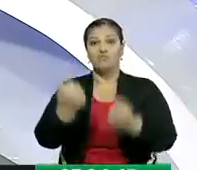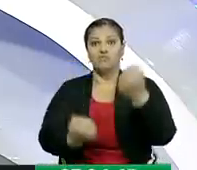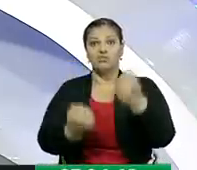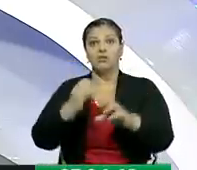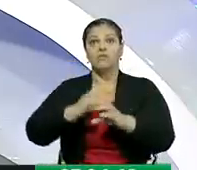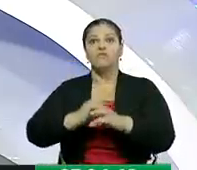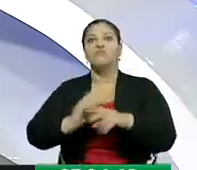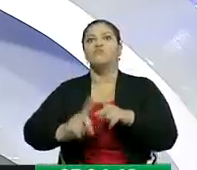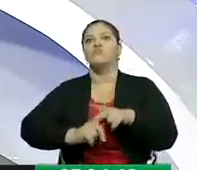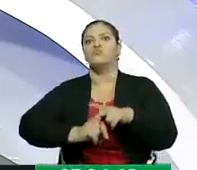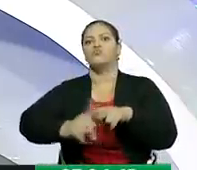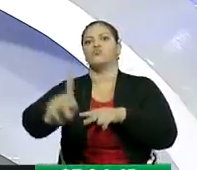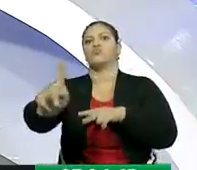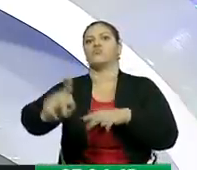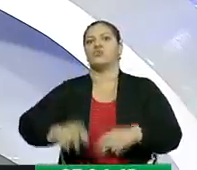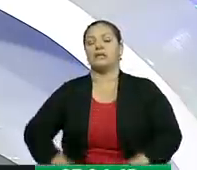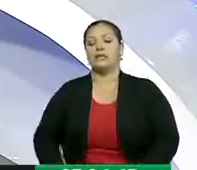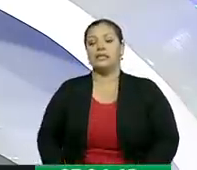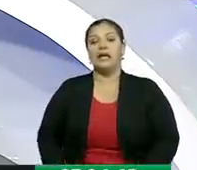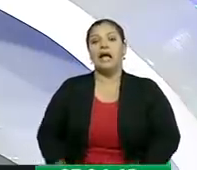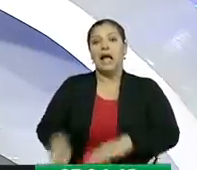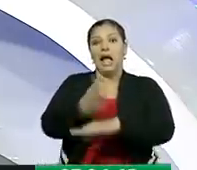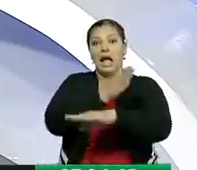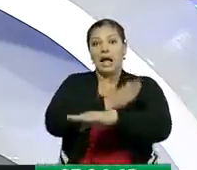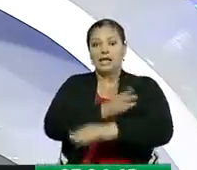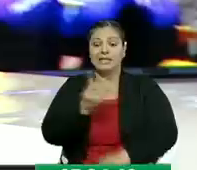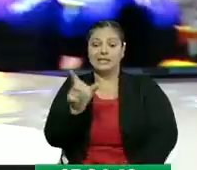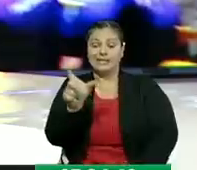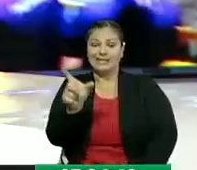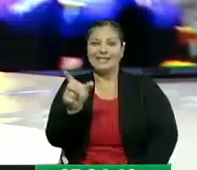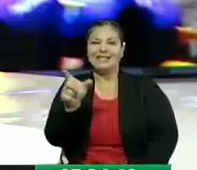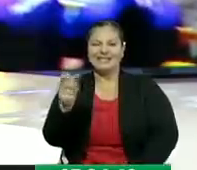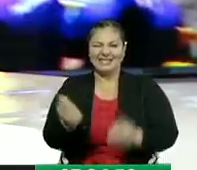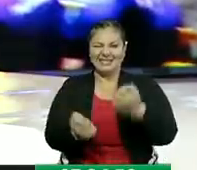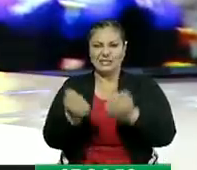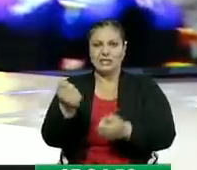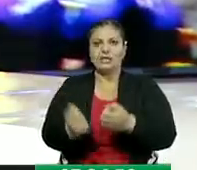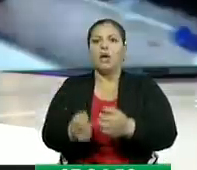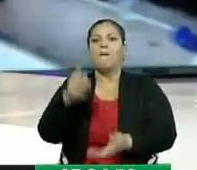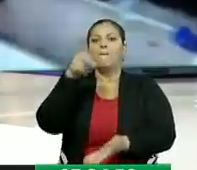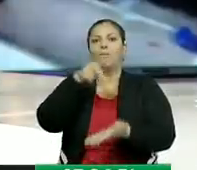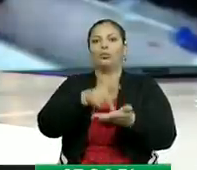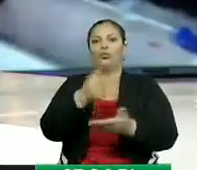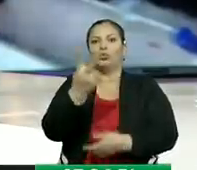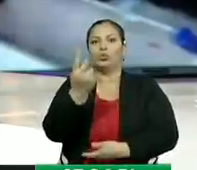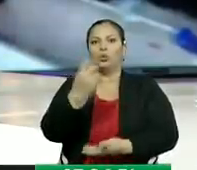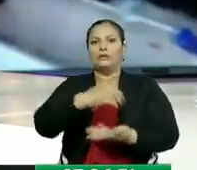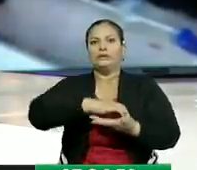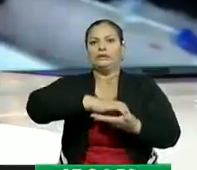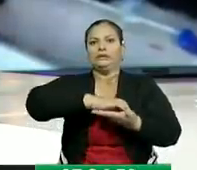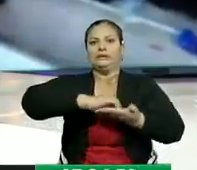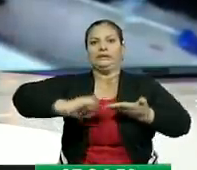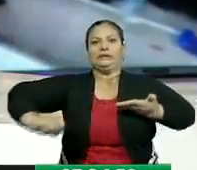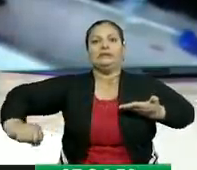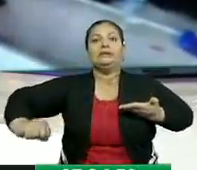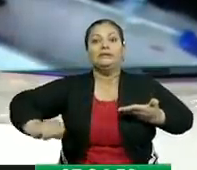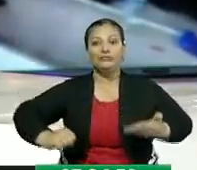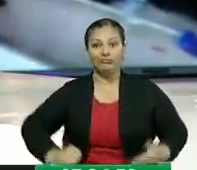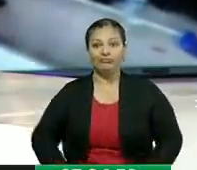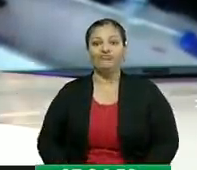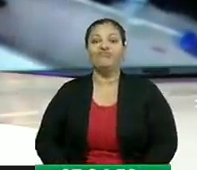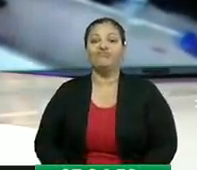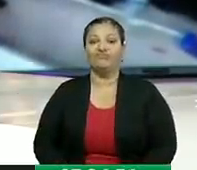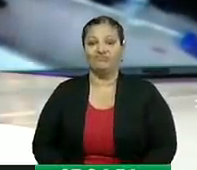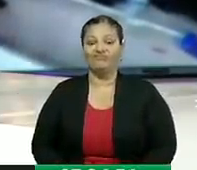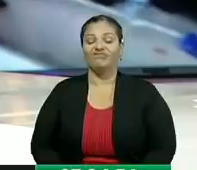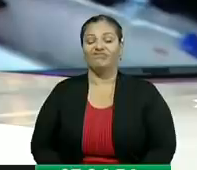momento tenía 12 puntos menos en la licencia, ¿verdad? Y si no tenía el permiso el vehículo, ¿cómo es que salió? ¿Cómo salió Exacto. del